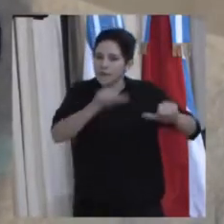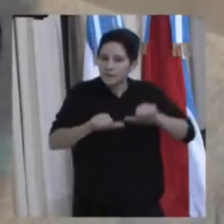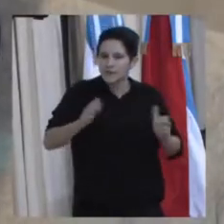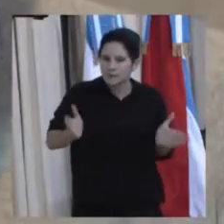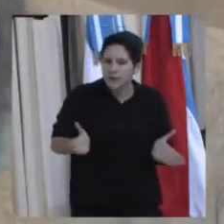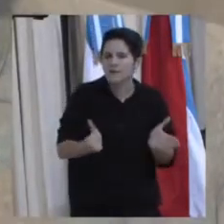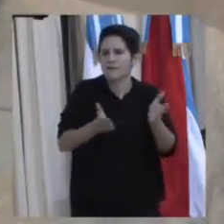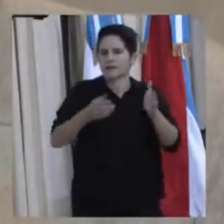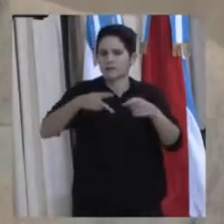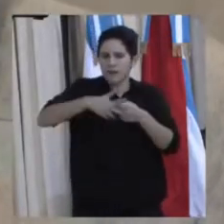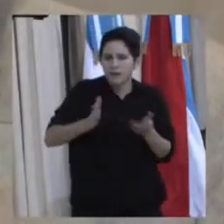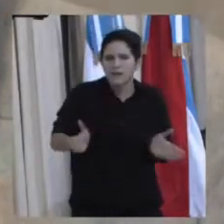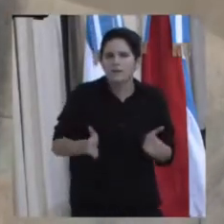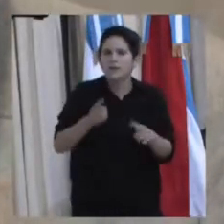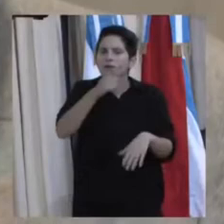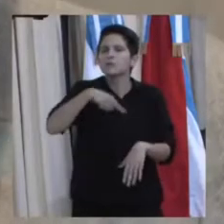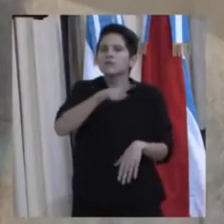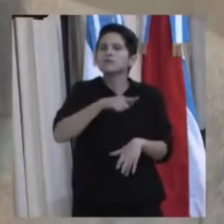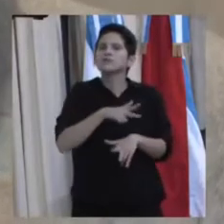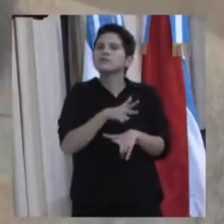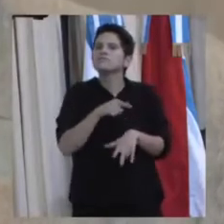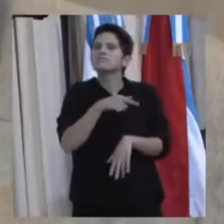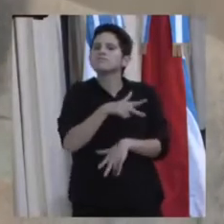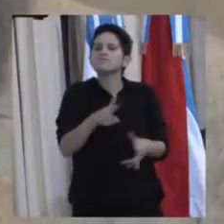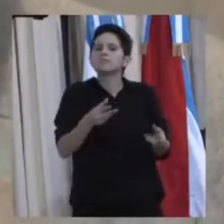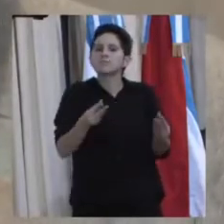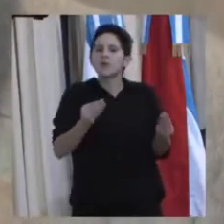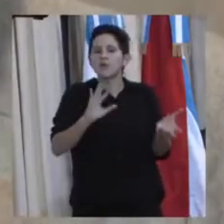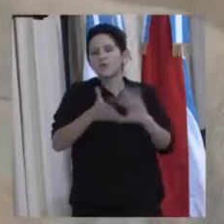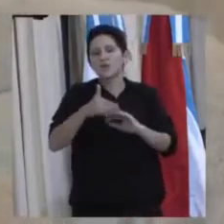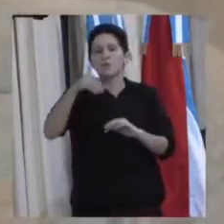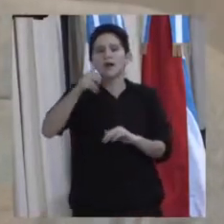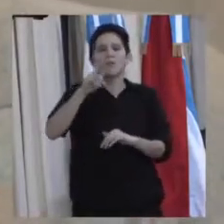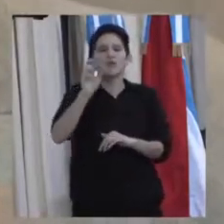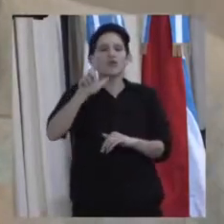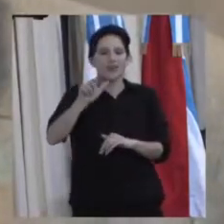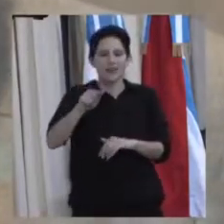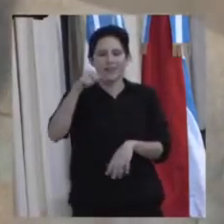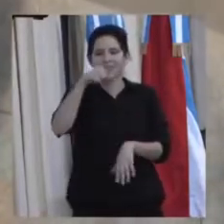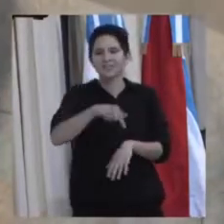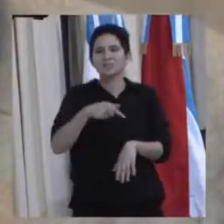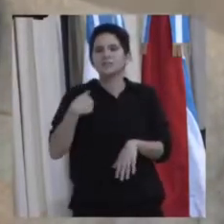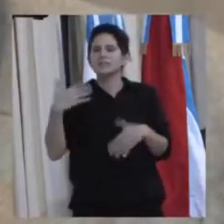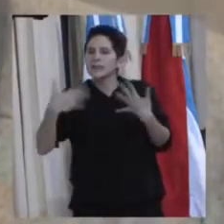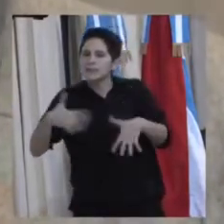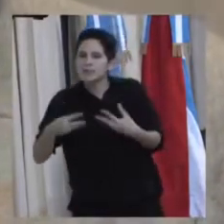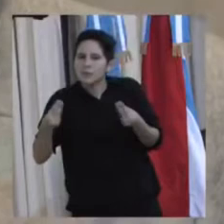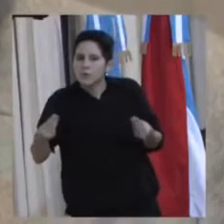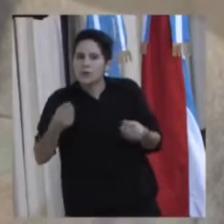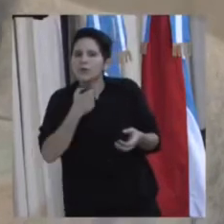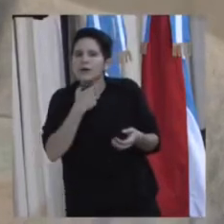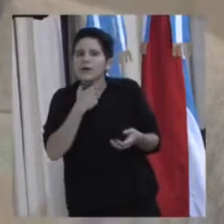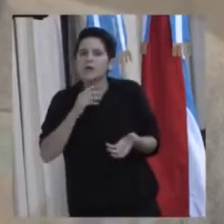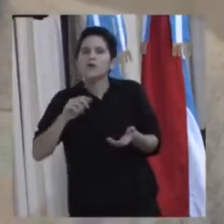técnica, pero llamaban a esta a someterla a una férrea moral. Eran intensos porque promulgaban un